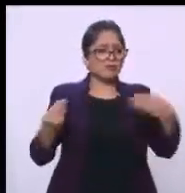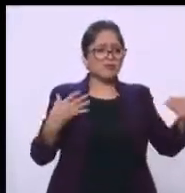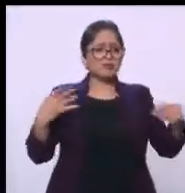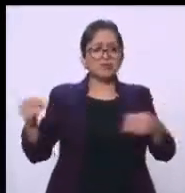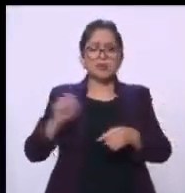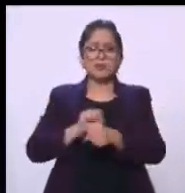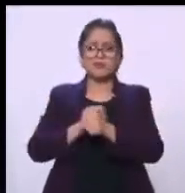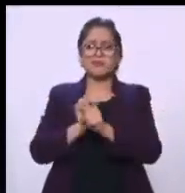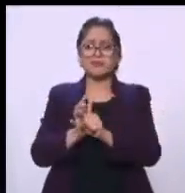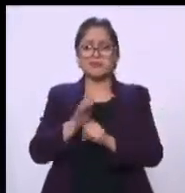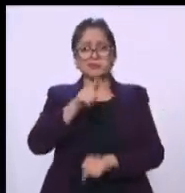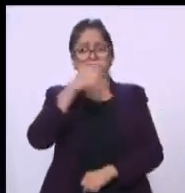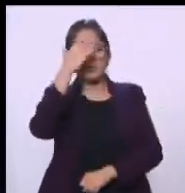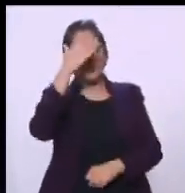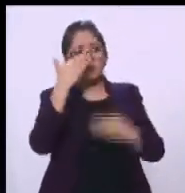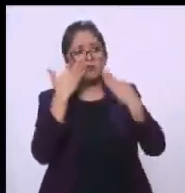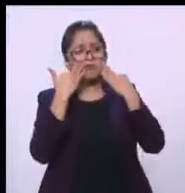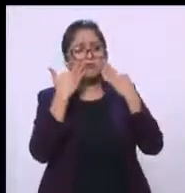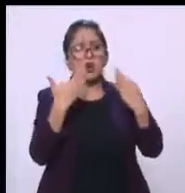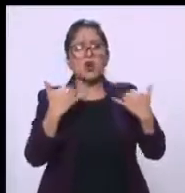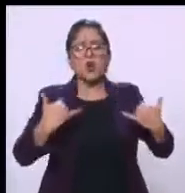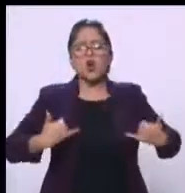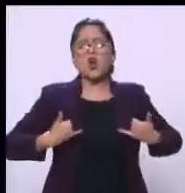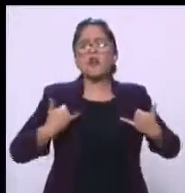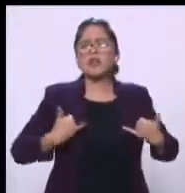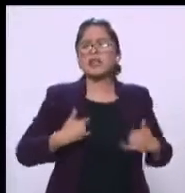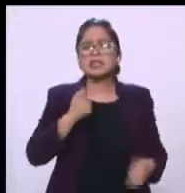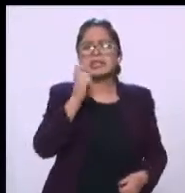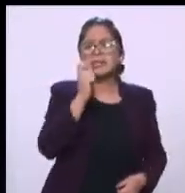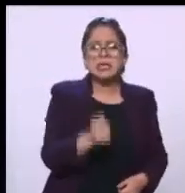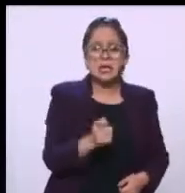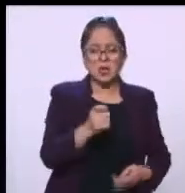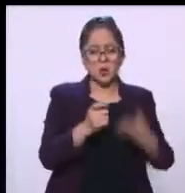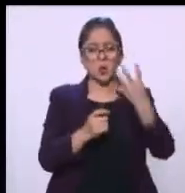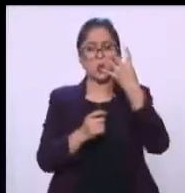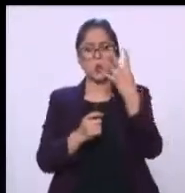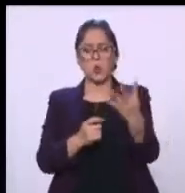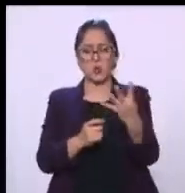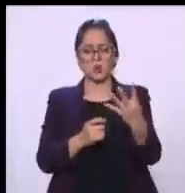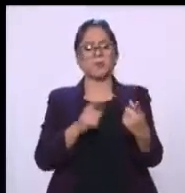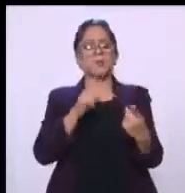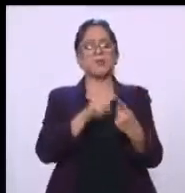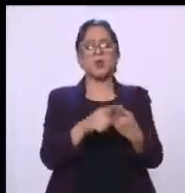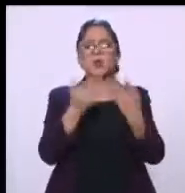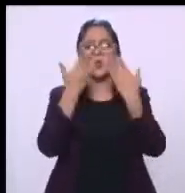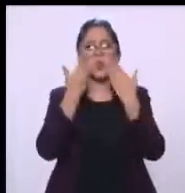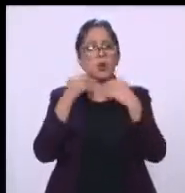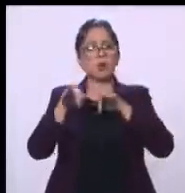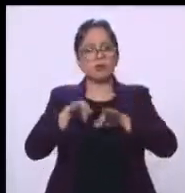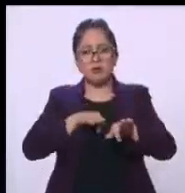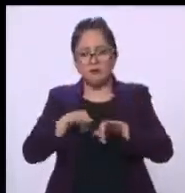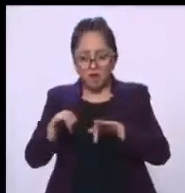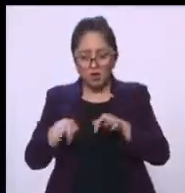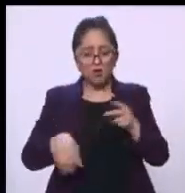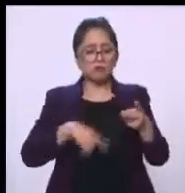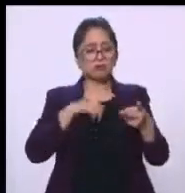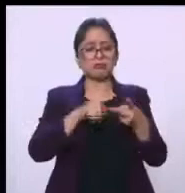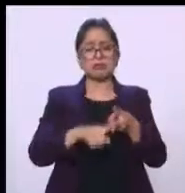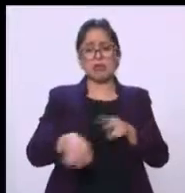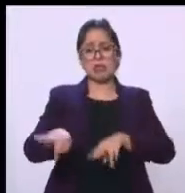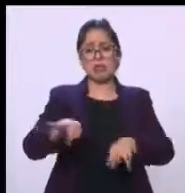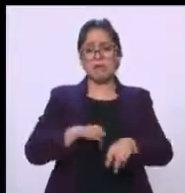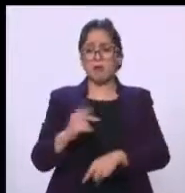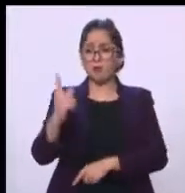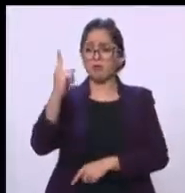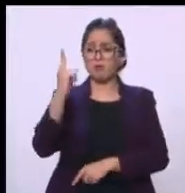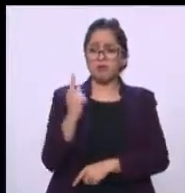enfrentan las personas jóvenes. Me voy a referir particularmente a 4. El empleo, la situación del empleo precario que afecta a